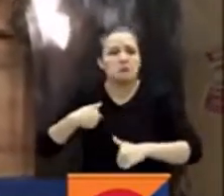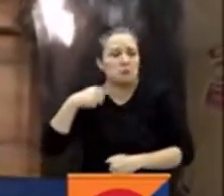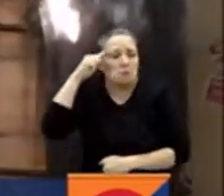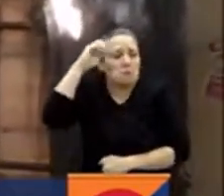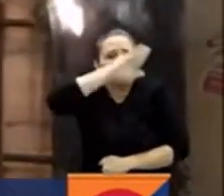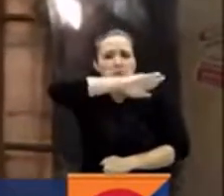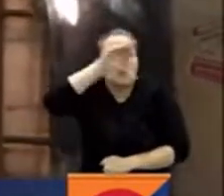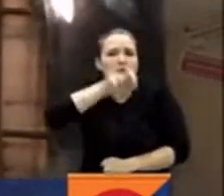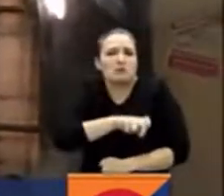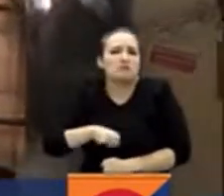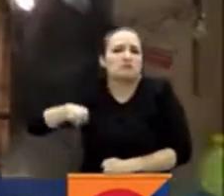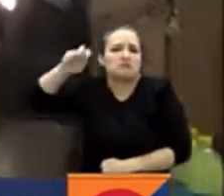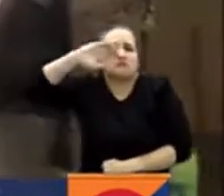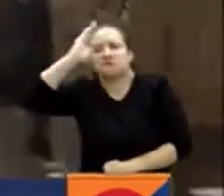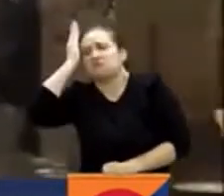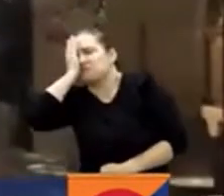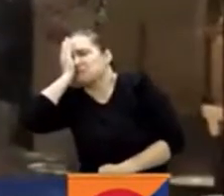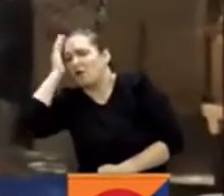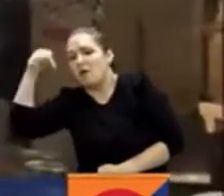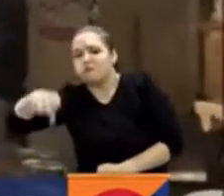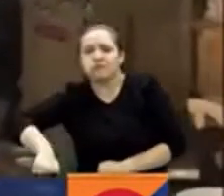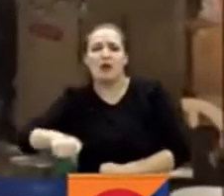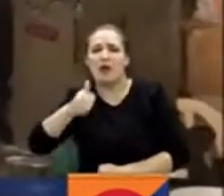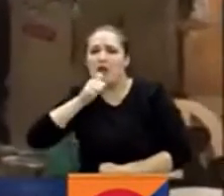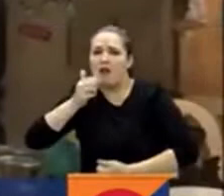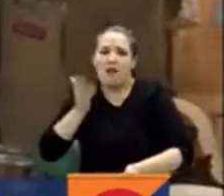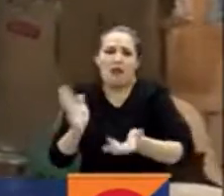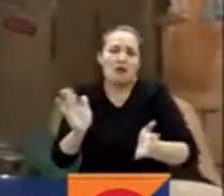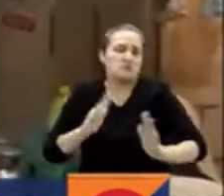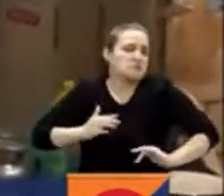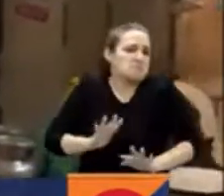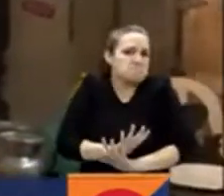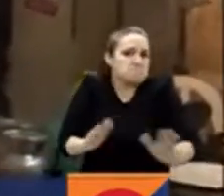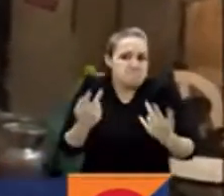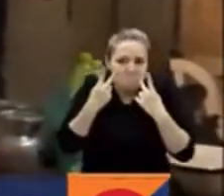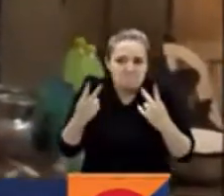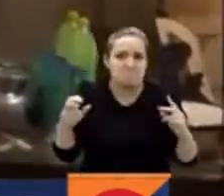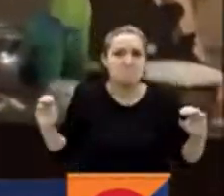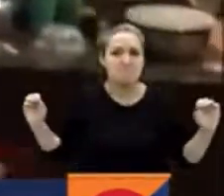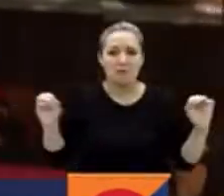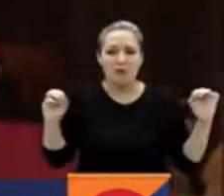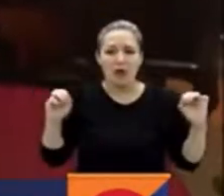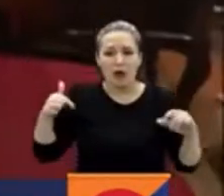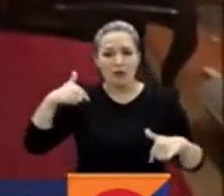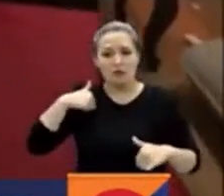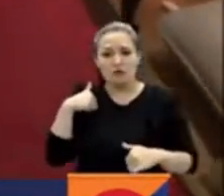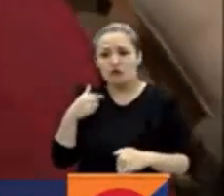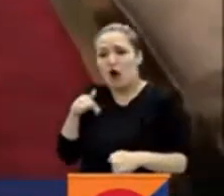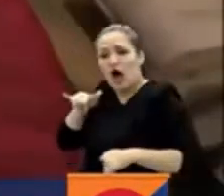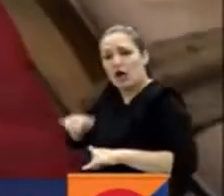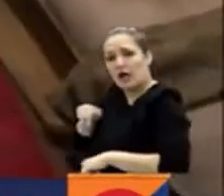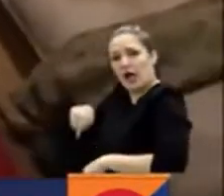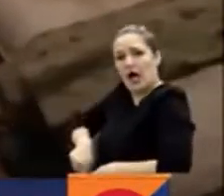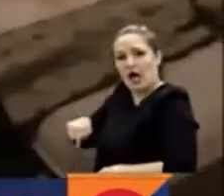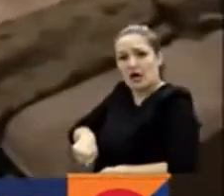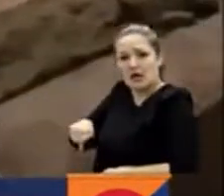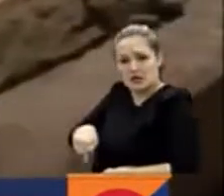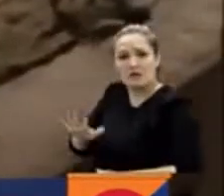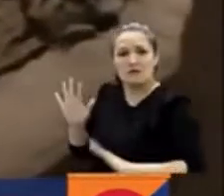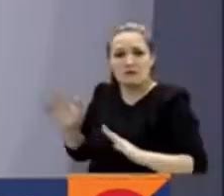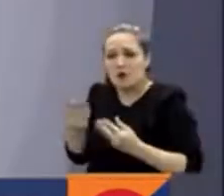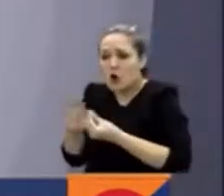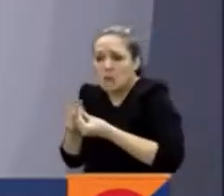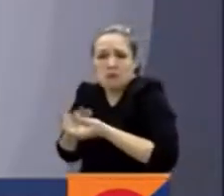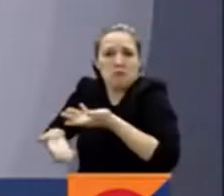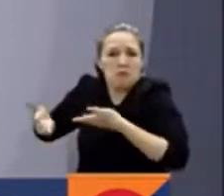para la calle y me quedaba, yo sí ya estaba tomando, pero, y si quieren miren la cámara, yo estaba tomando en la esquina, el de la esquina lo puede decir, yo me la pasé tomando con un socio todo,